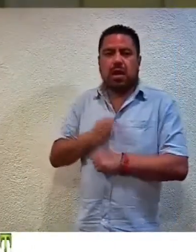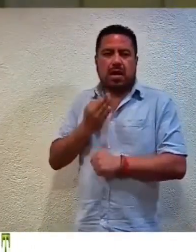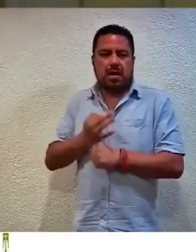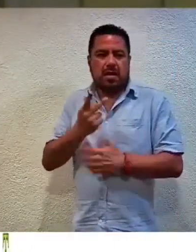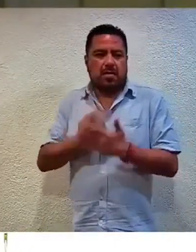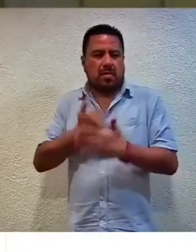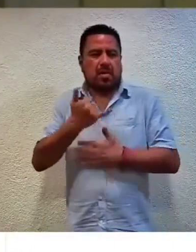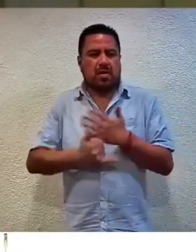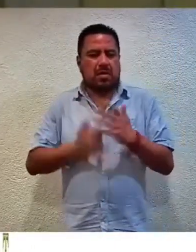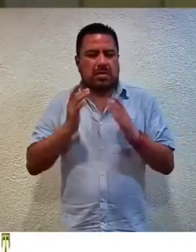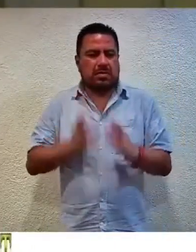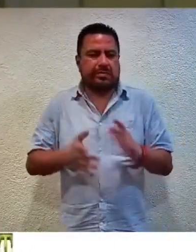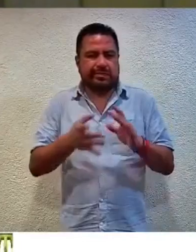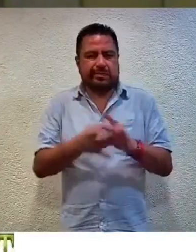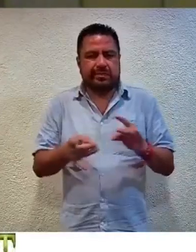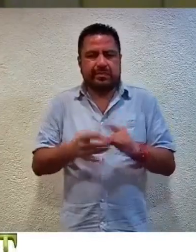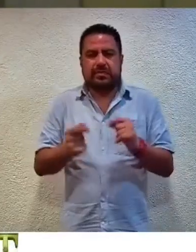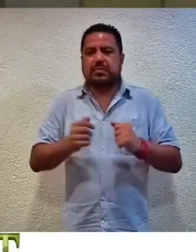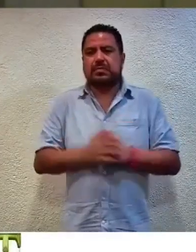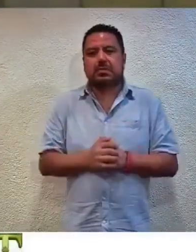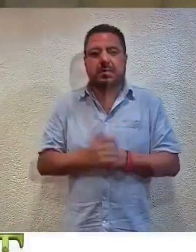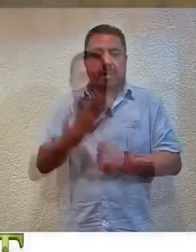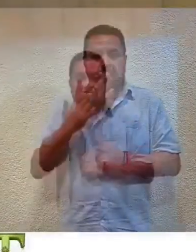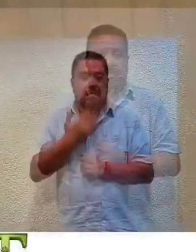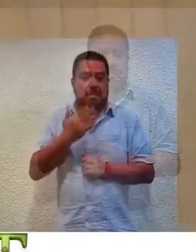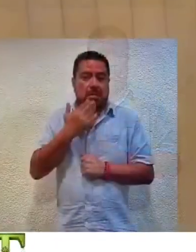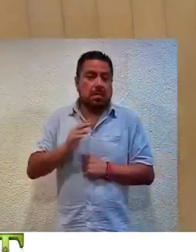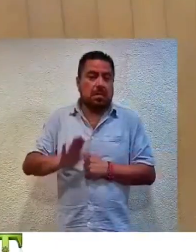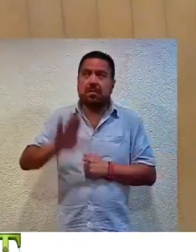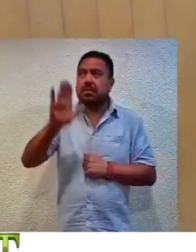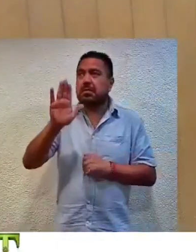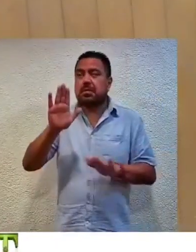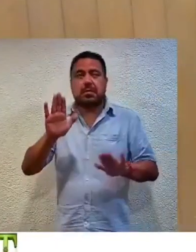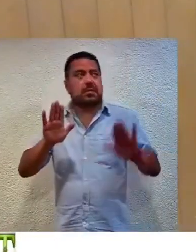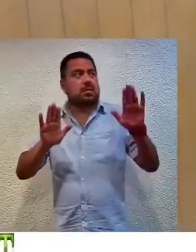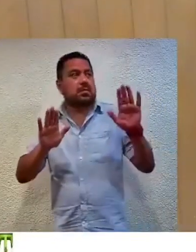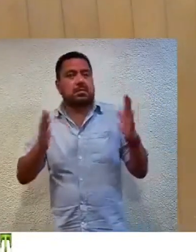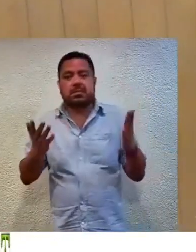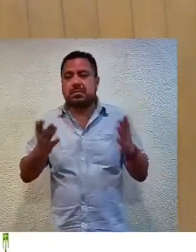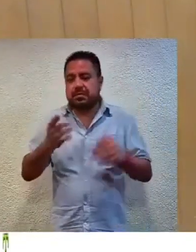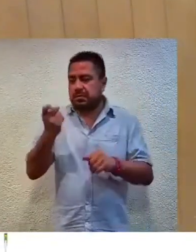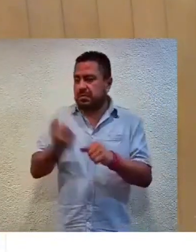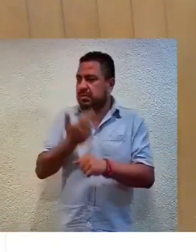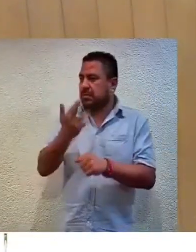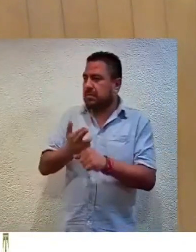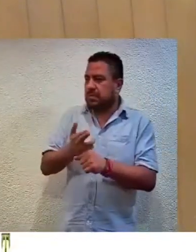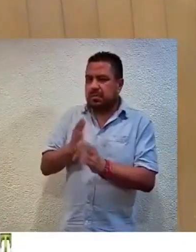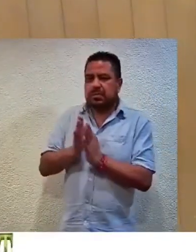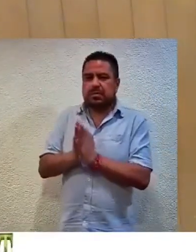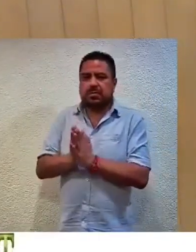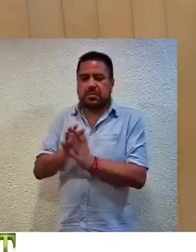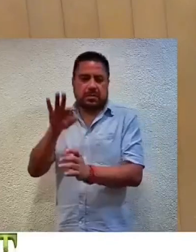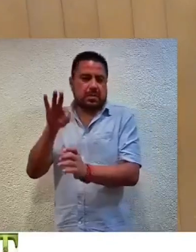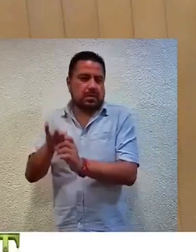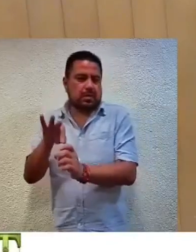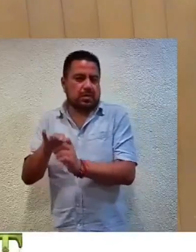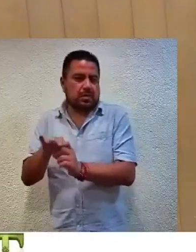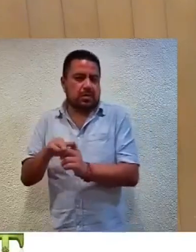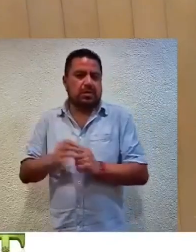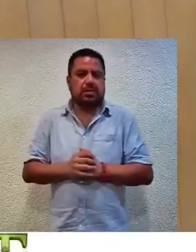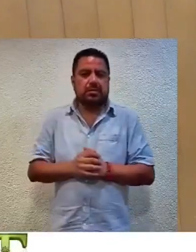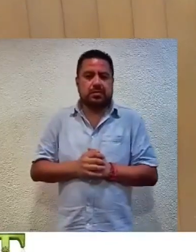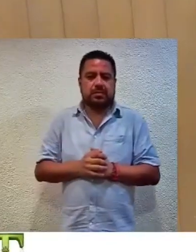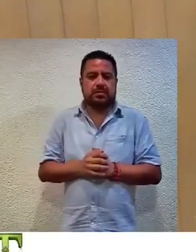proyecto del que se ha dado cuenta. No habiendo comentarios al respecto, secretaria general, tome la votación correspondiente.